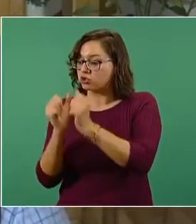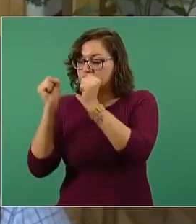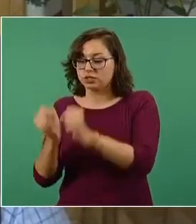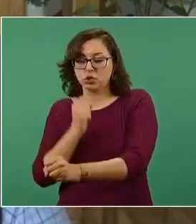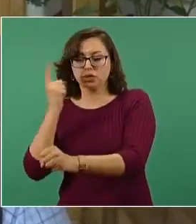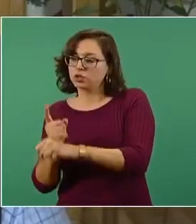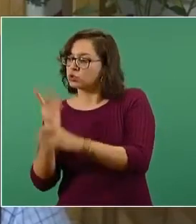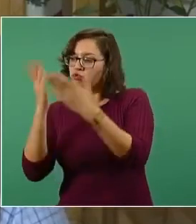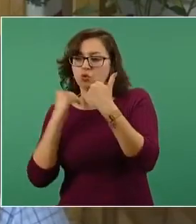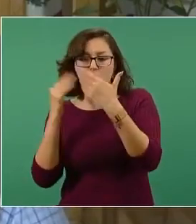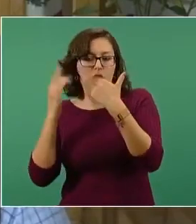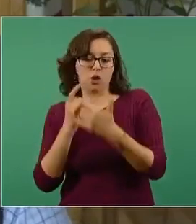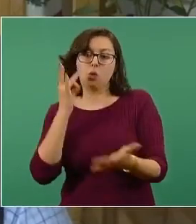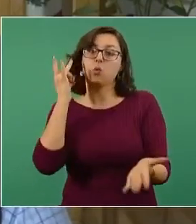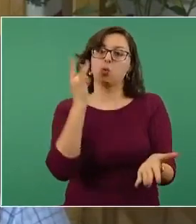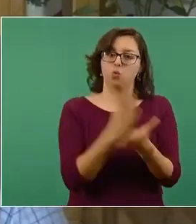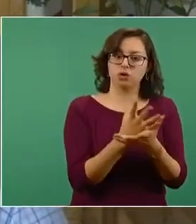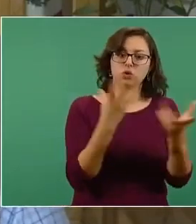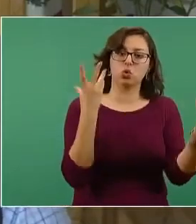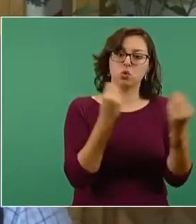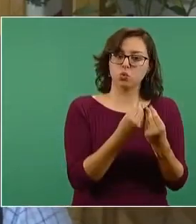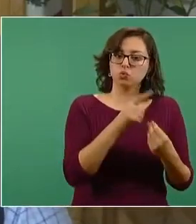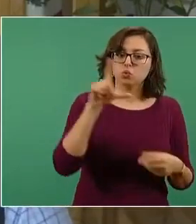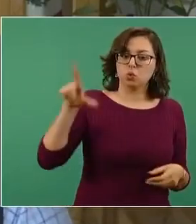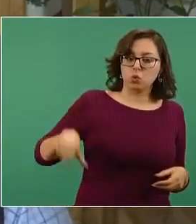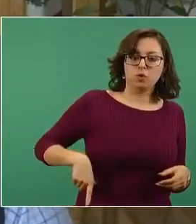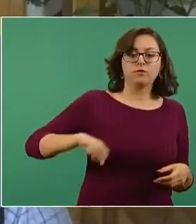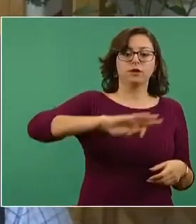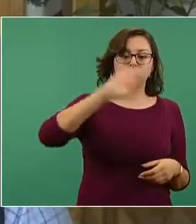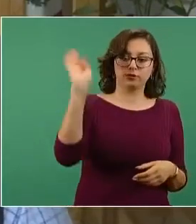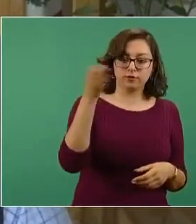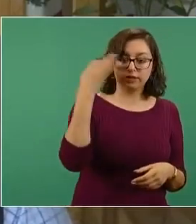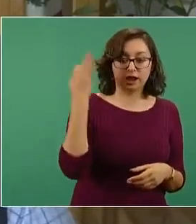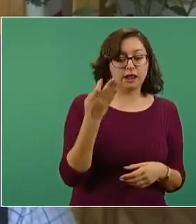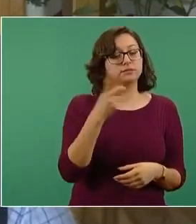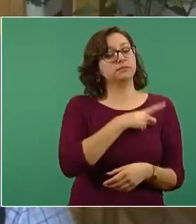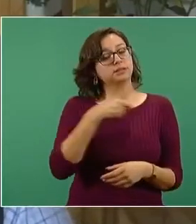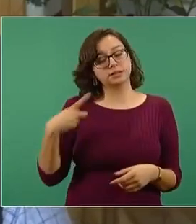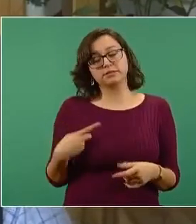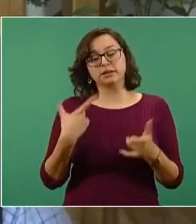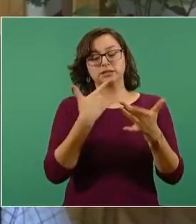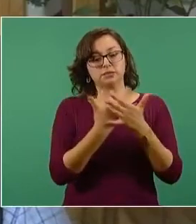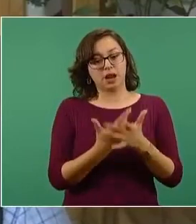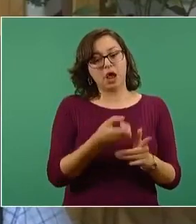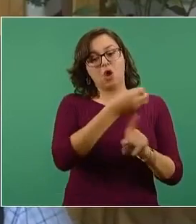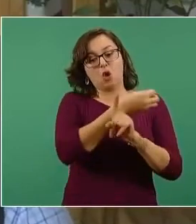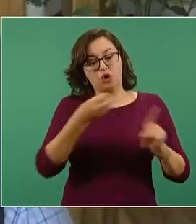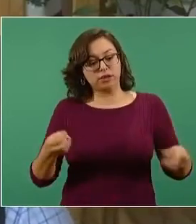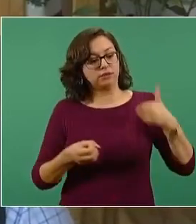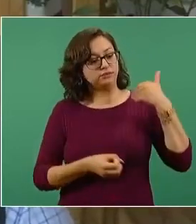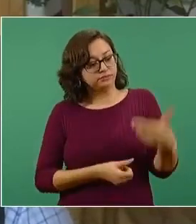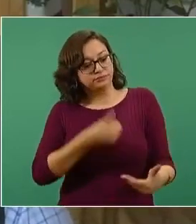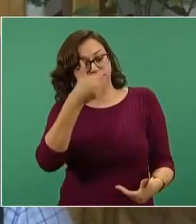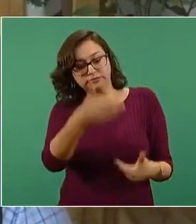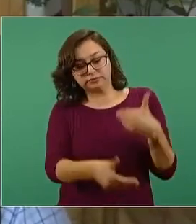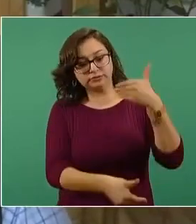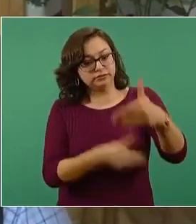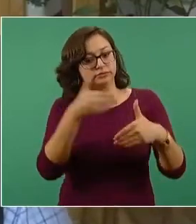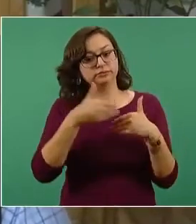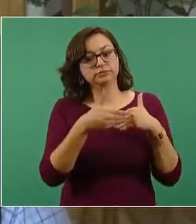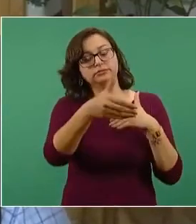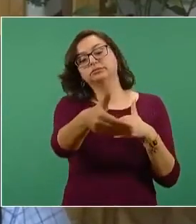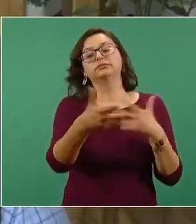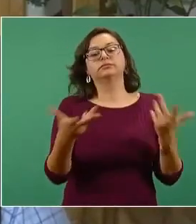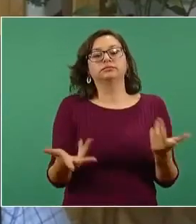puede acceder a la vacunación y obviamente en el orden y en las etapas que hasta el momento se han venido dando. Esto lo decimos en un